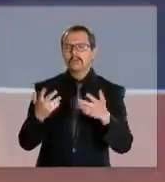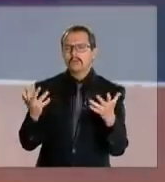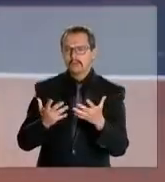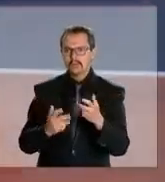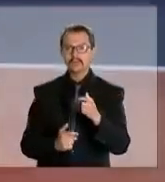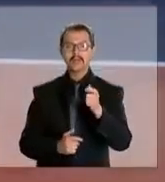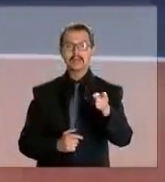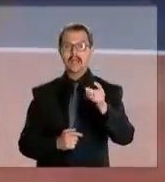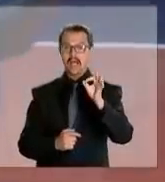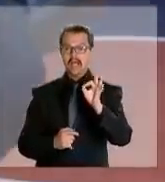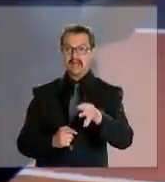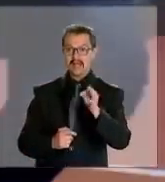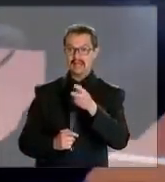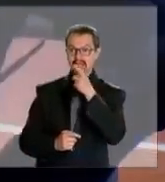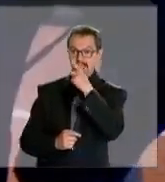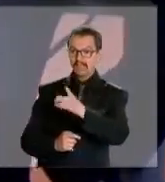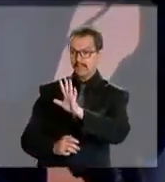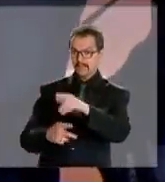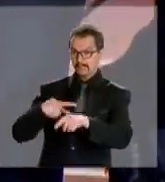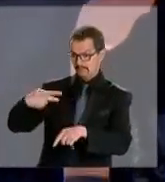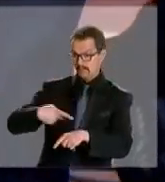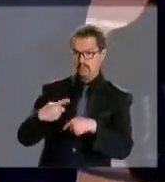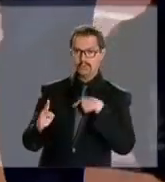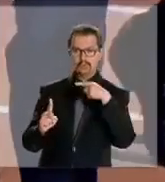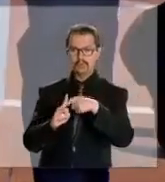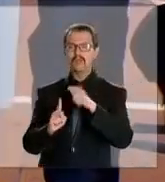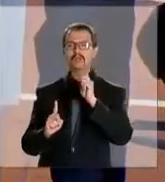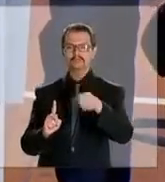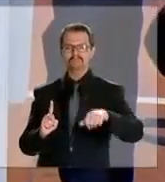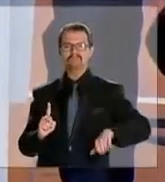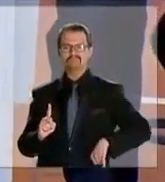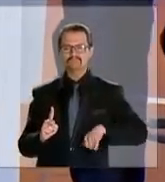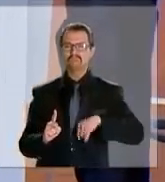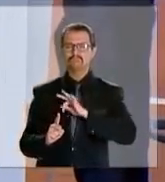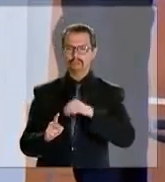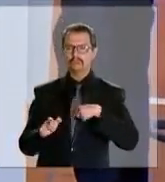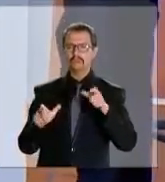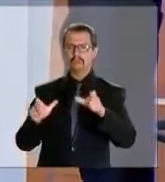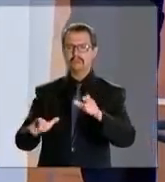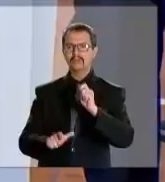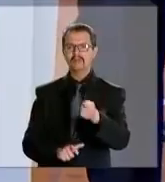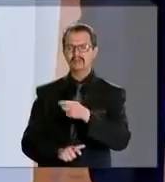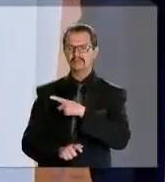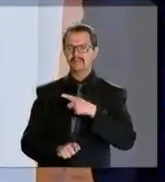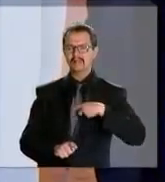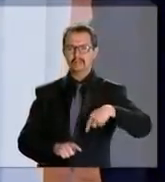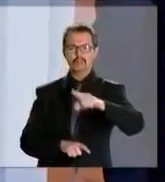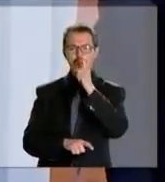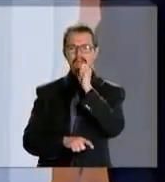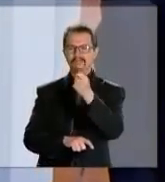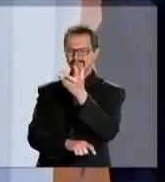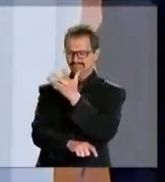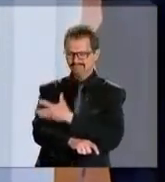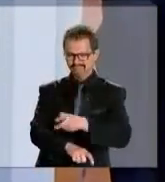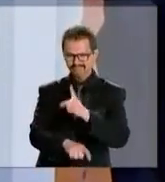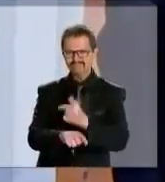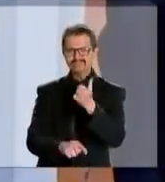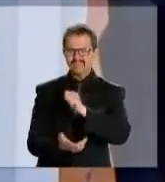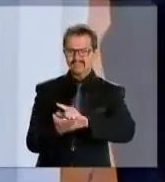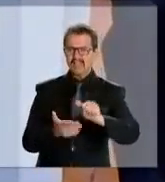tenemos que combatir la corrupción estamos policías limpias que verdaderamente estén del lado de la gente por ti no esta razón